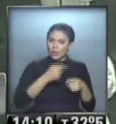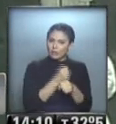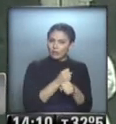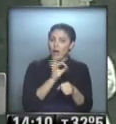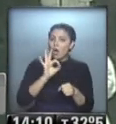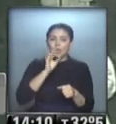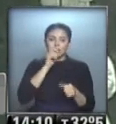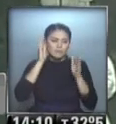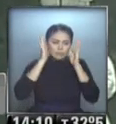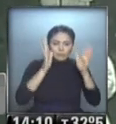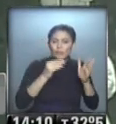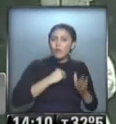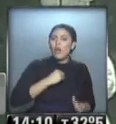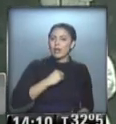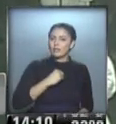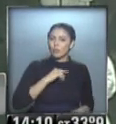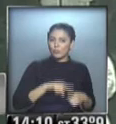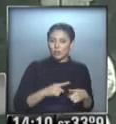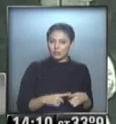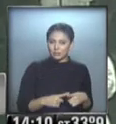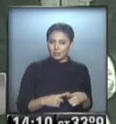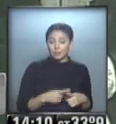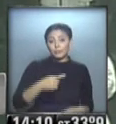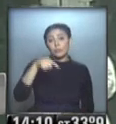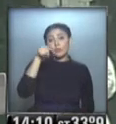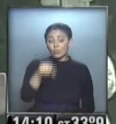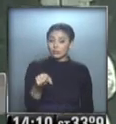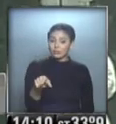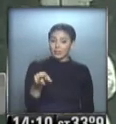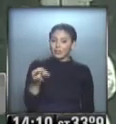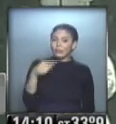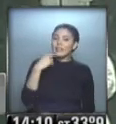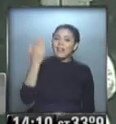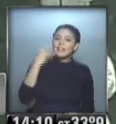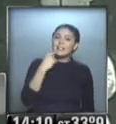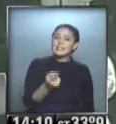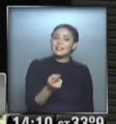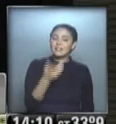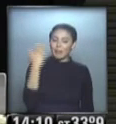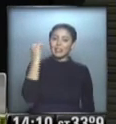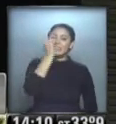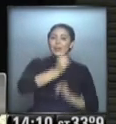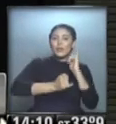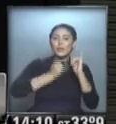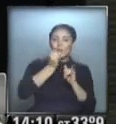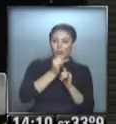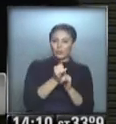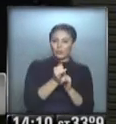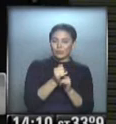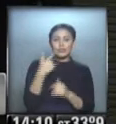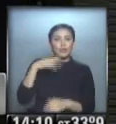tiene como gran vocación la política. Usted, como lo decía en su discurso de Asunción, el que